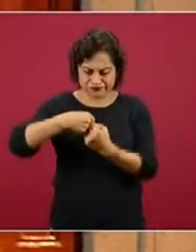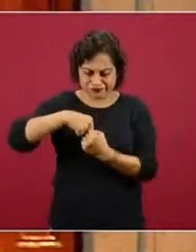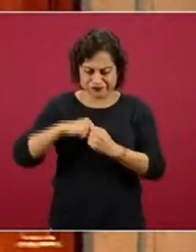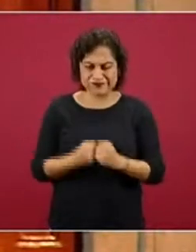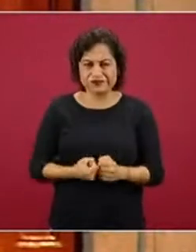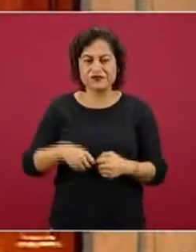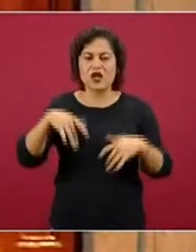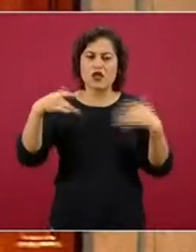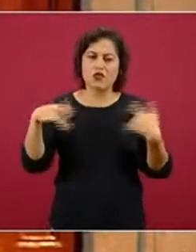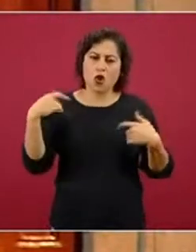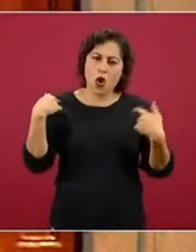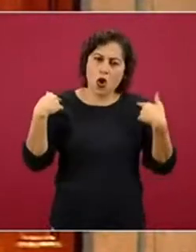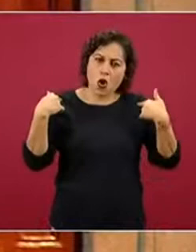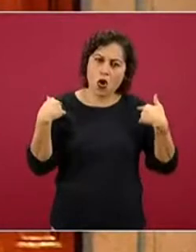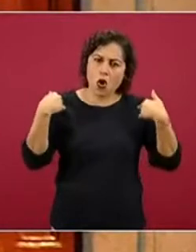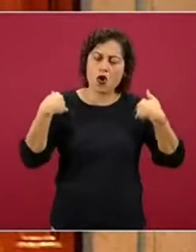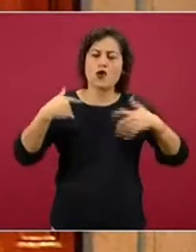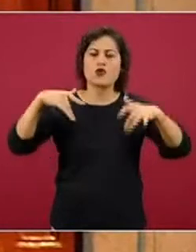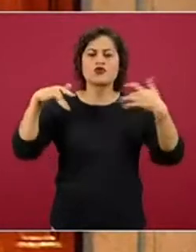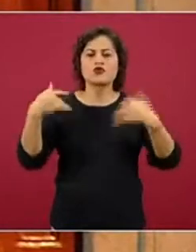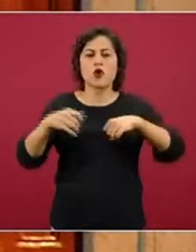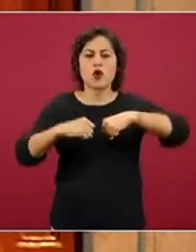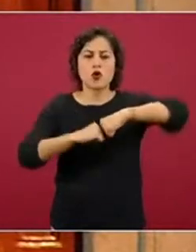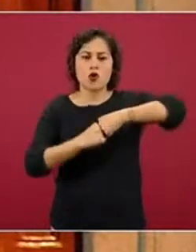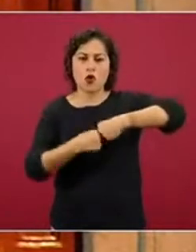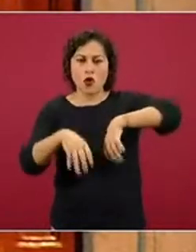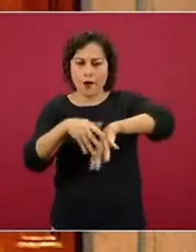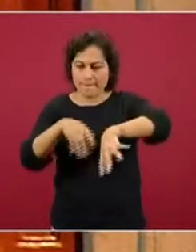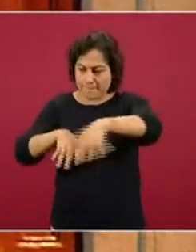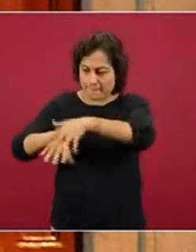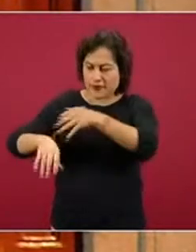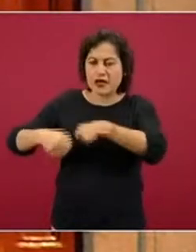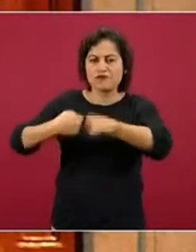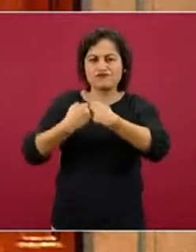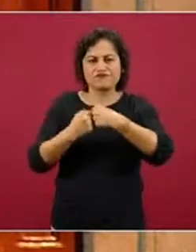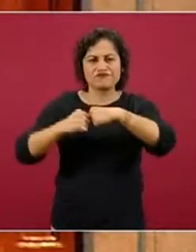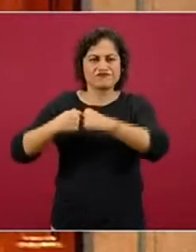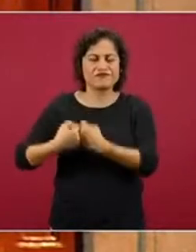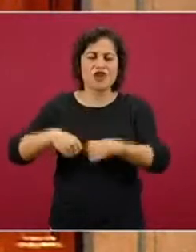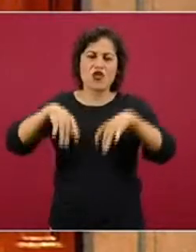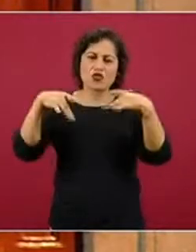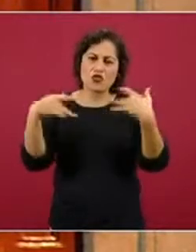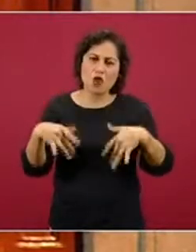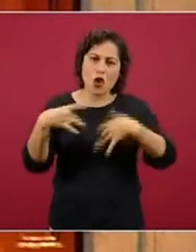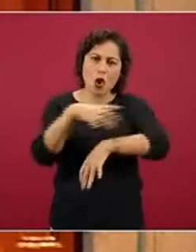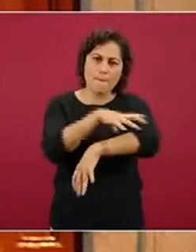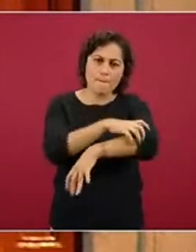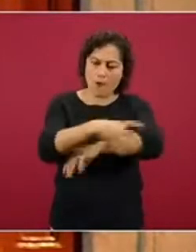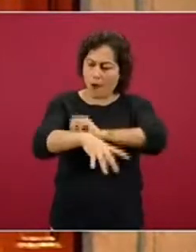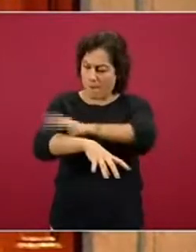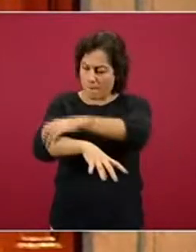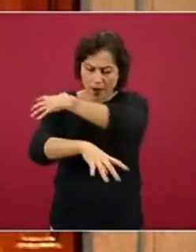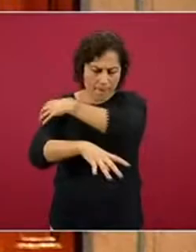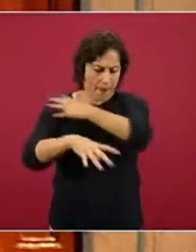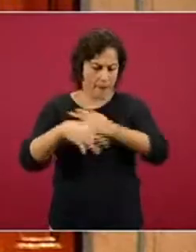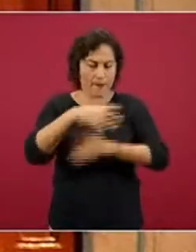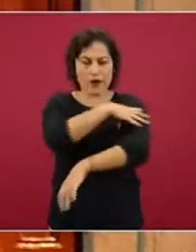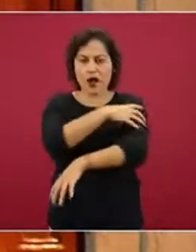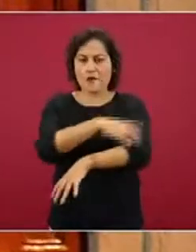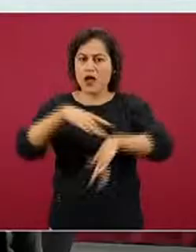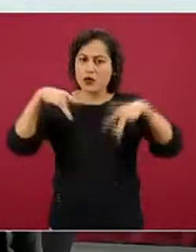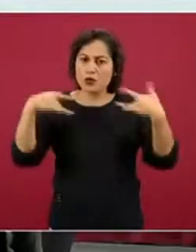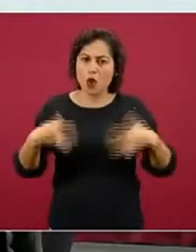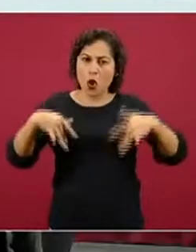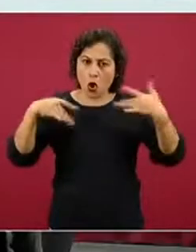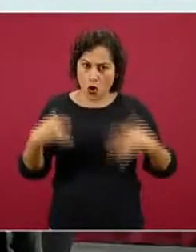en las rodillas, puede tener dolor en las pantorrillas, ¿verdad? Tiene dolor muscular, dolor de articulaciones, tiene fiebre,